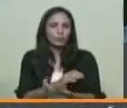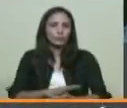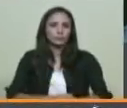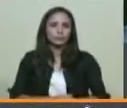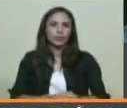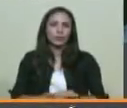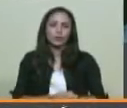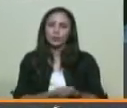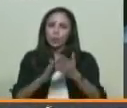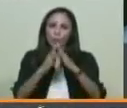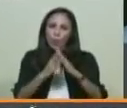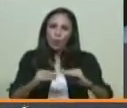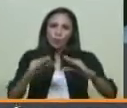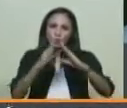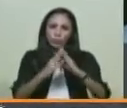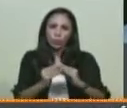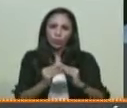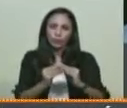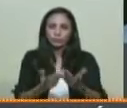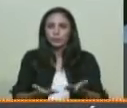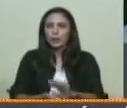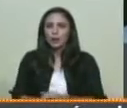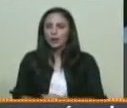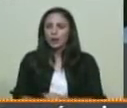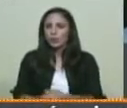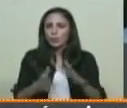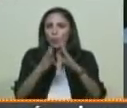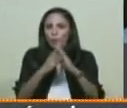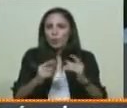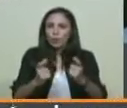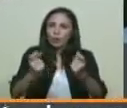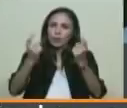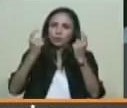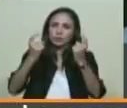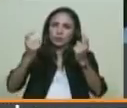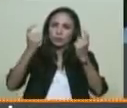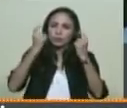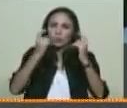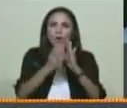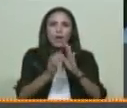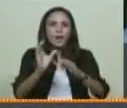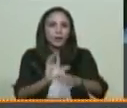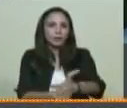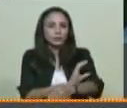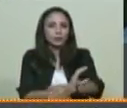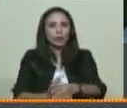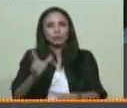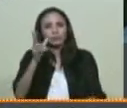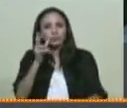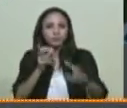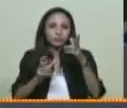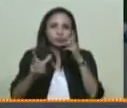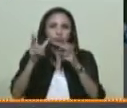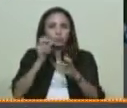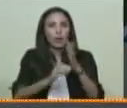ternura, pero también el legado del amor que nos dejó en sus canciones. Es por eso que hoy